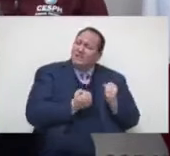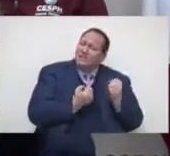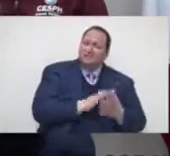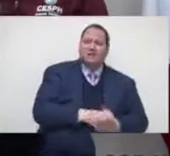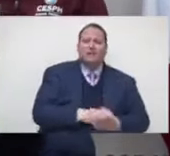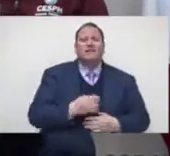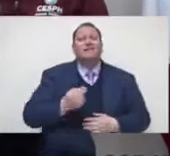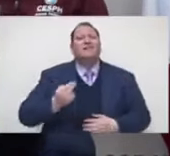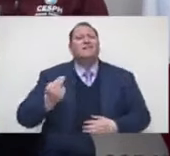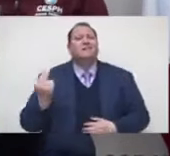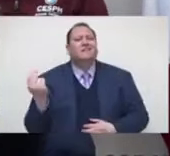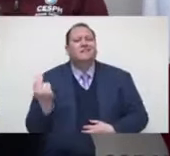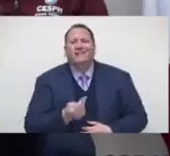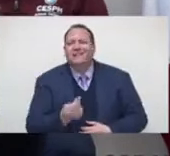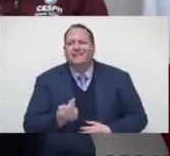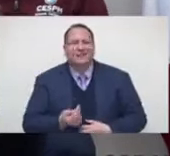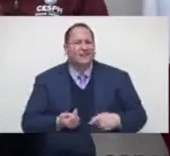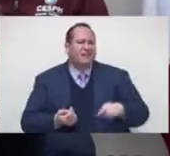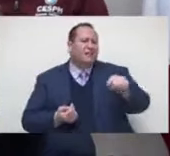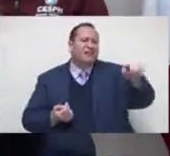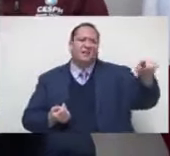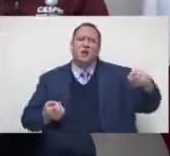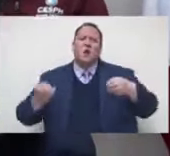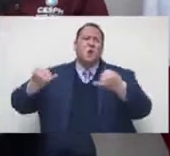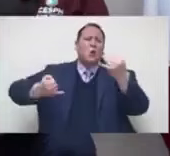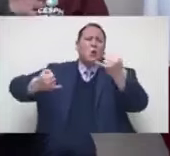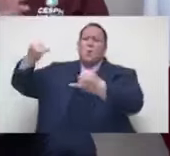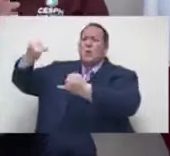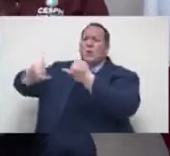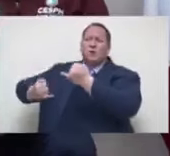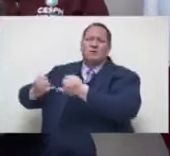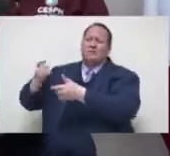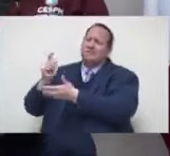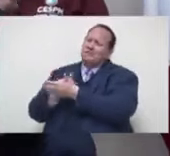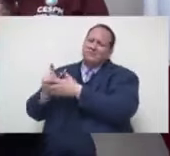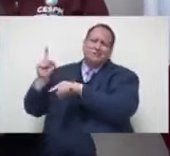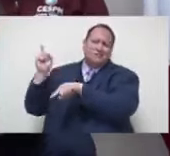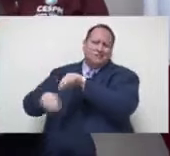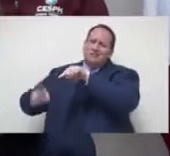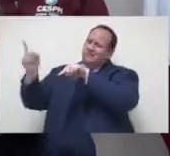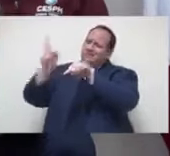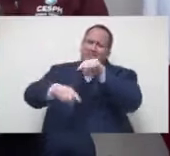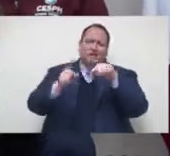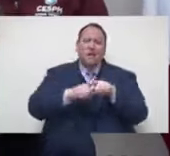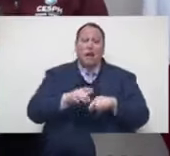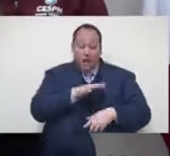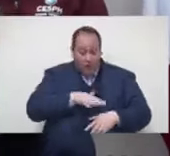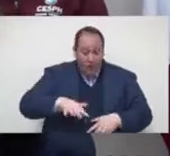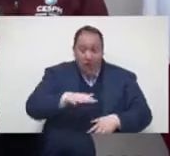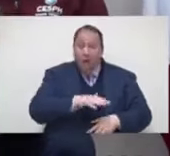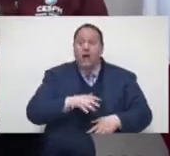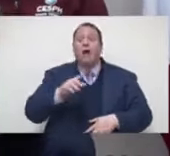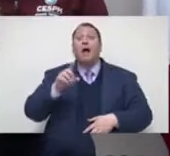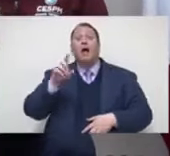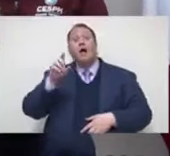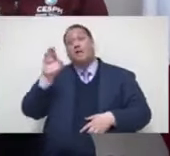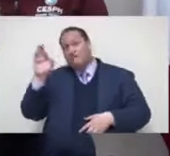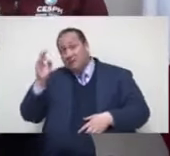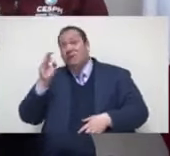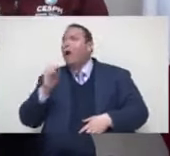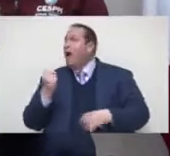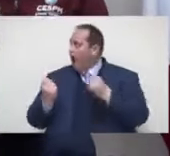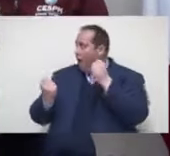La necesidad de una limpieza en los poderes judiciales, tanto locales como federales. Y hay honrosas excepciones, hay que